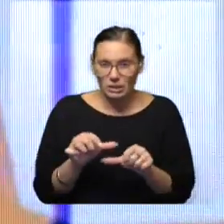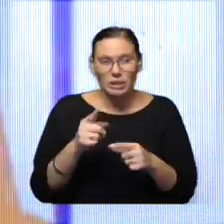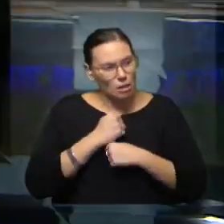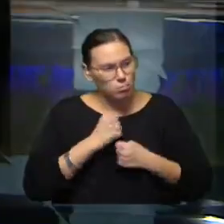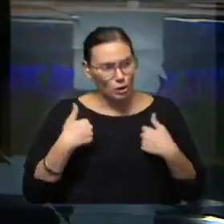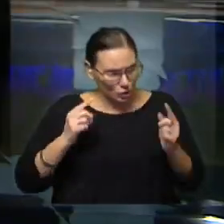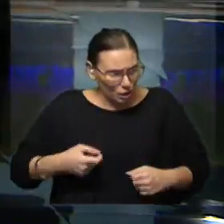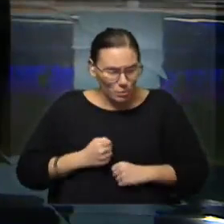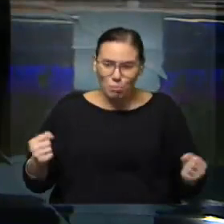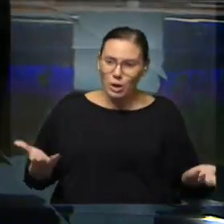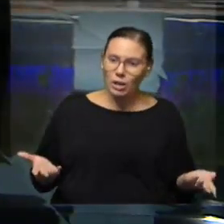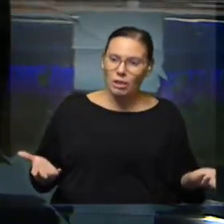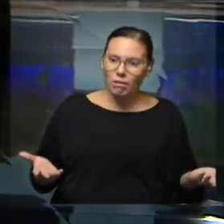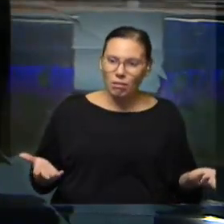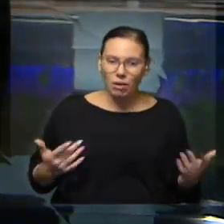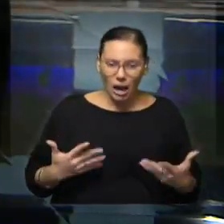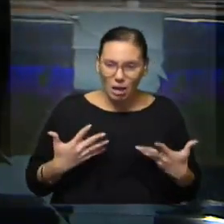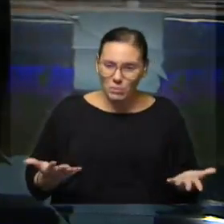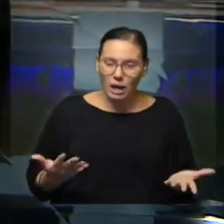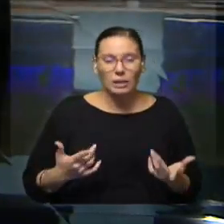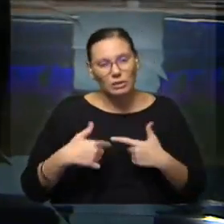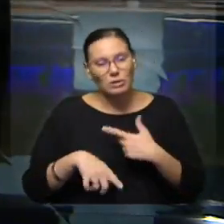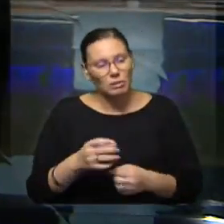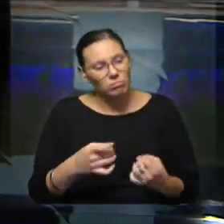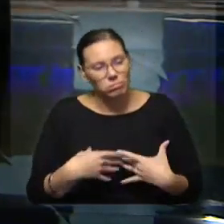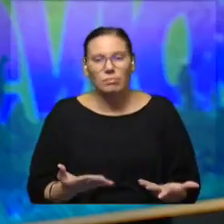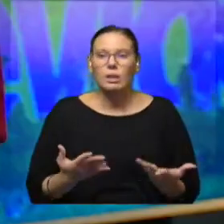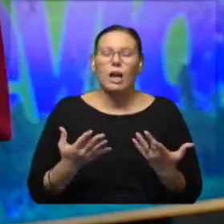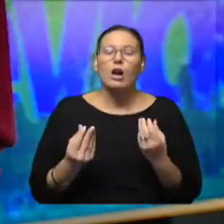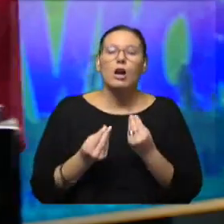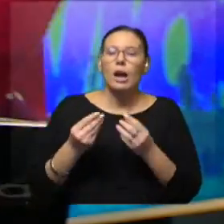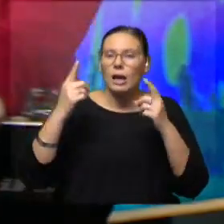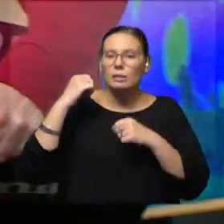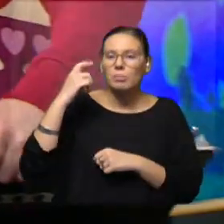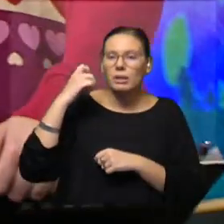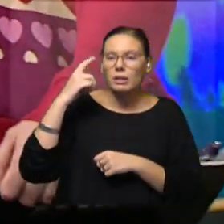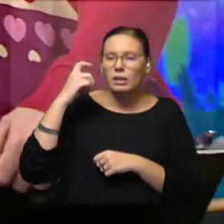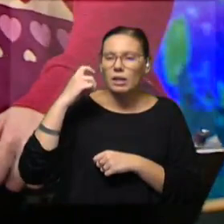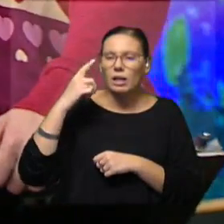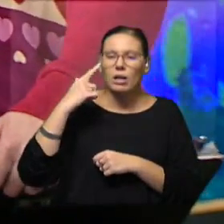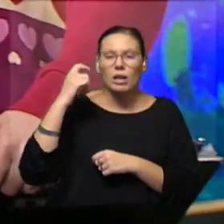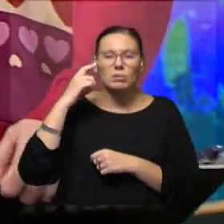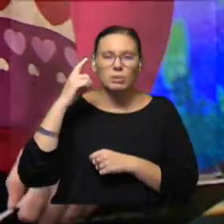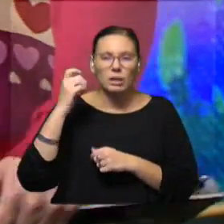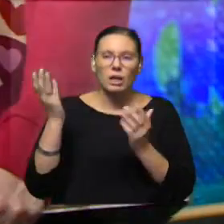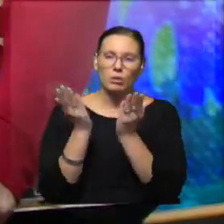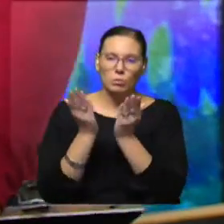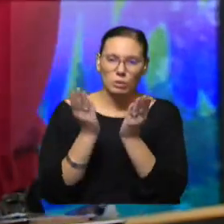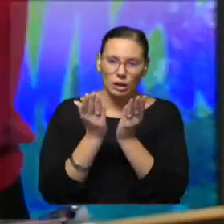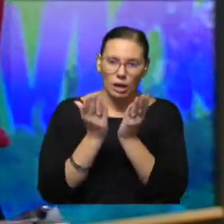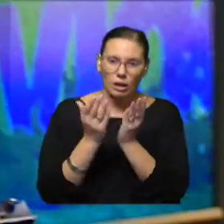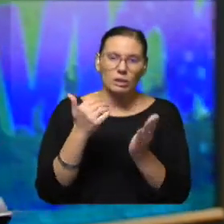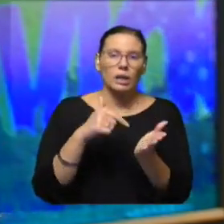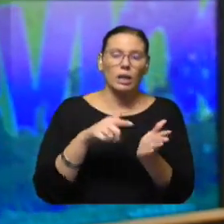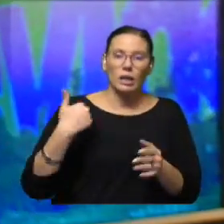también hacerlo, es como que me vino eso. Mirá. Qué divino. ¿Cómo fue la experiencia, tu experiencia como estudiante? Estudiaste en Buenos